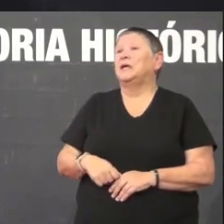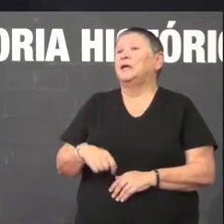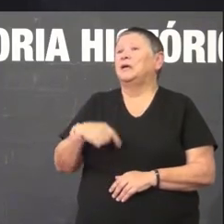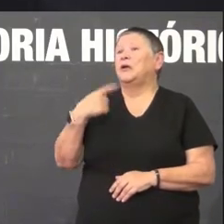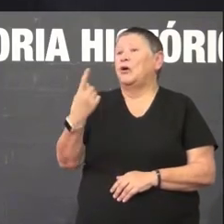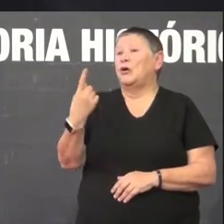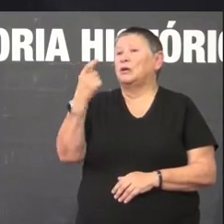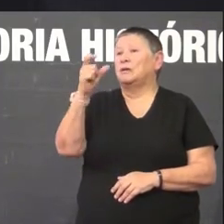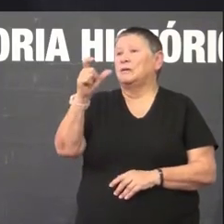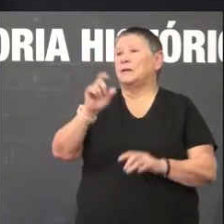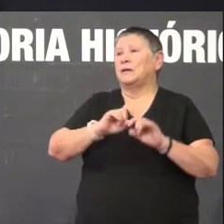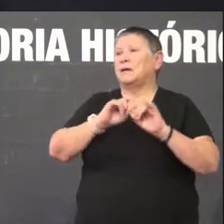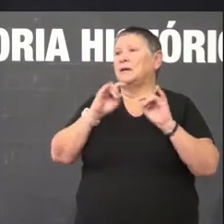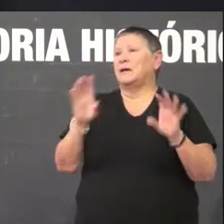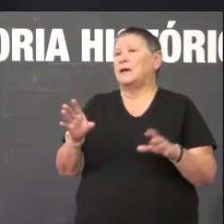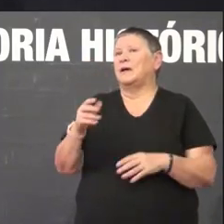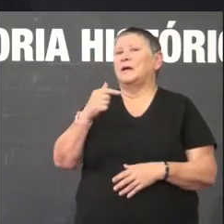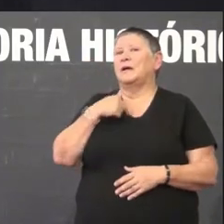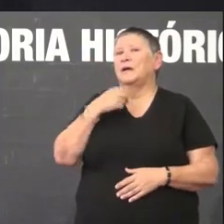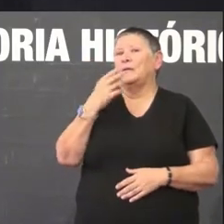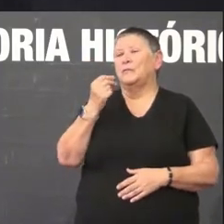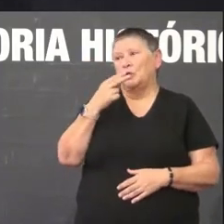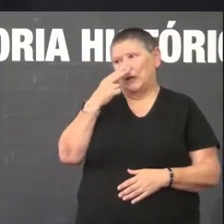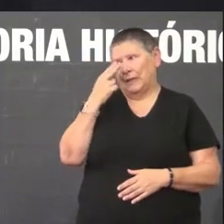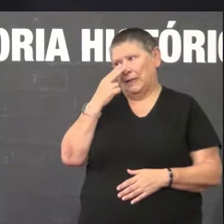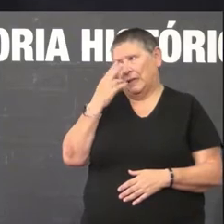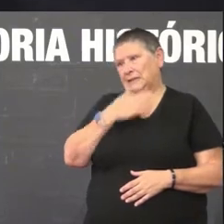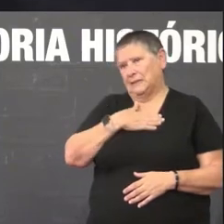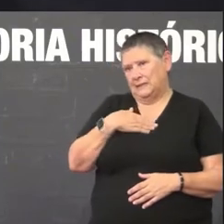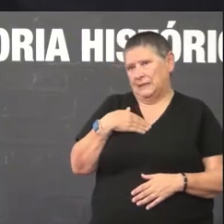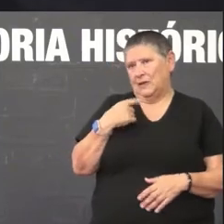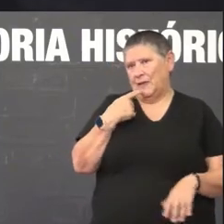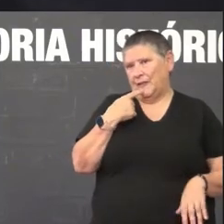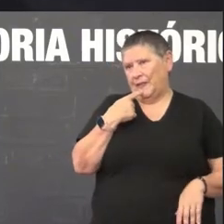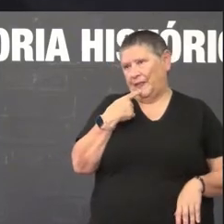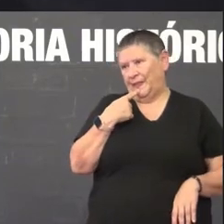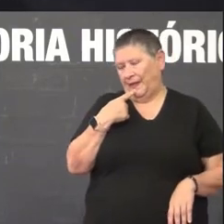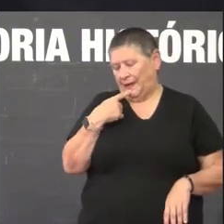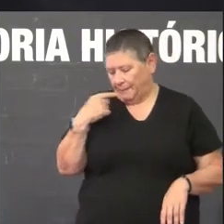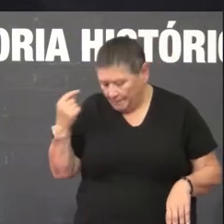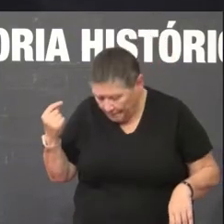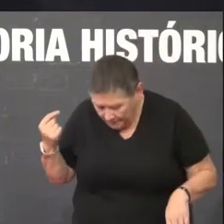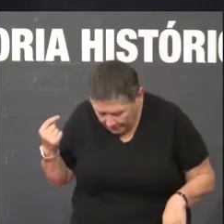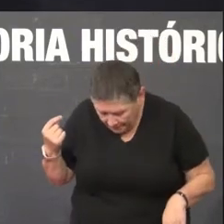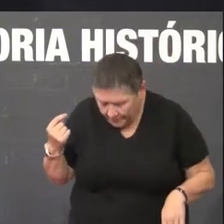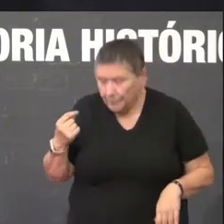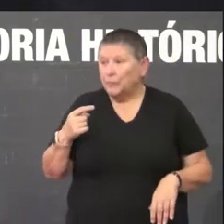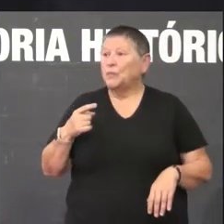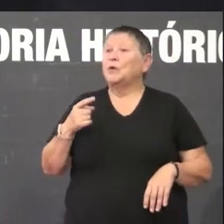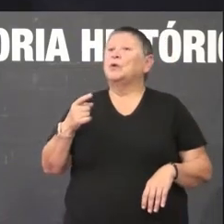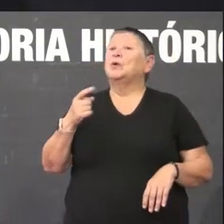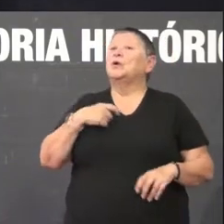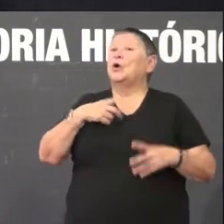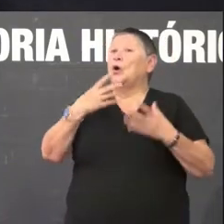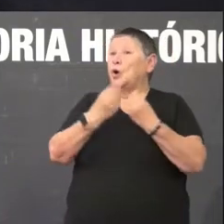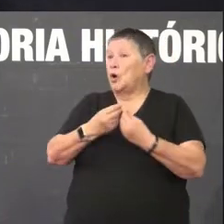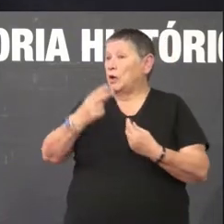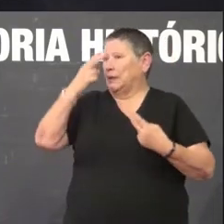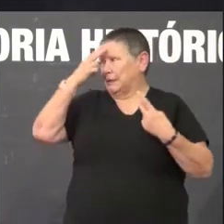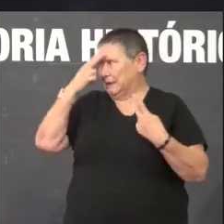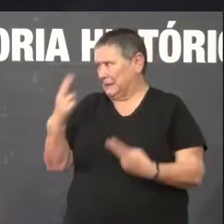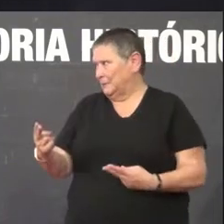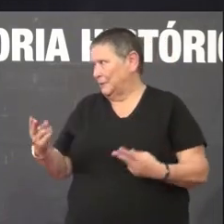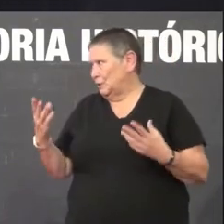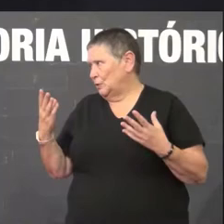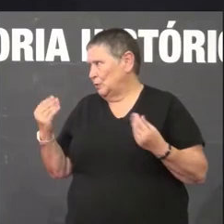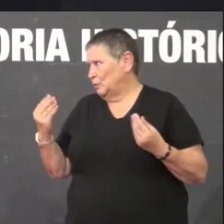aclaración que teño moito interés en facer tamén, e é que, e con moito respeto, gracias